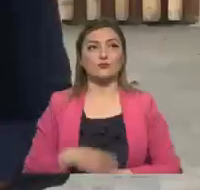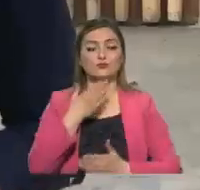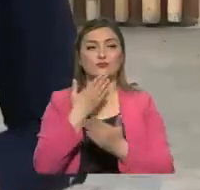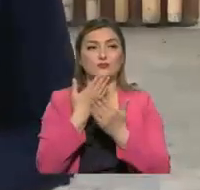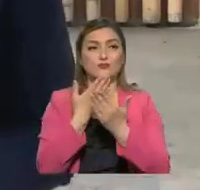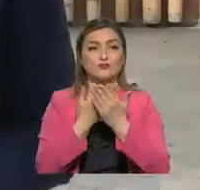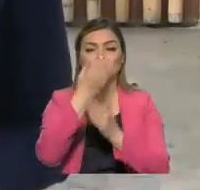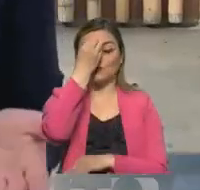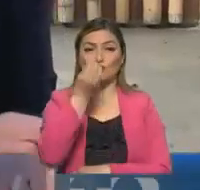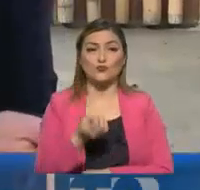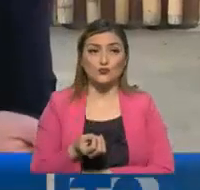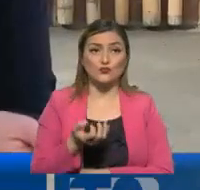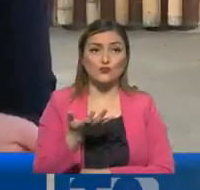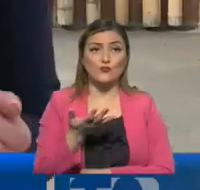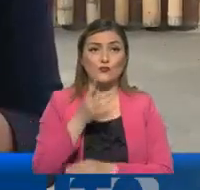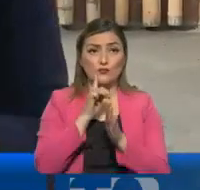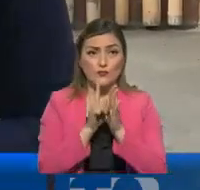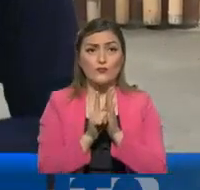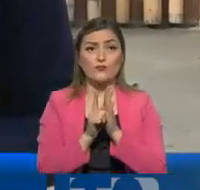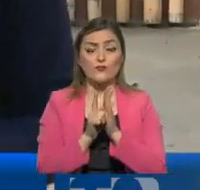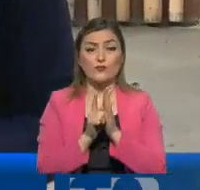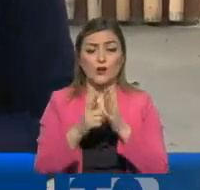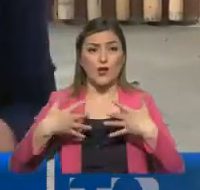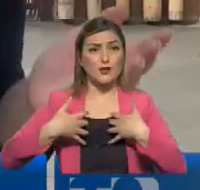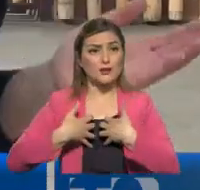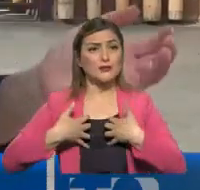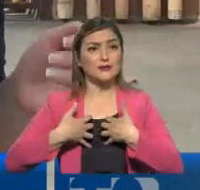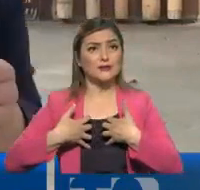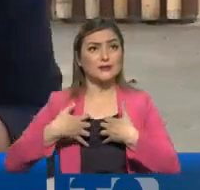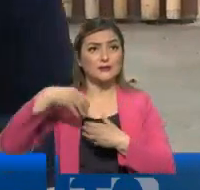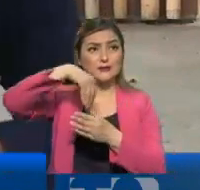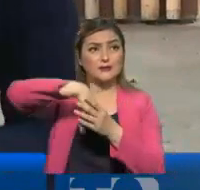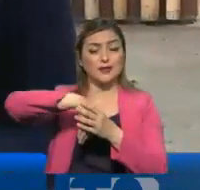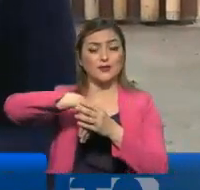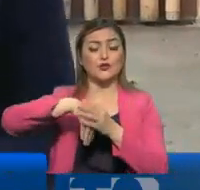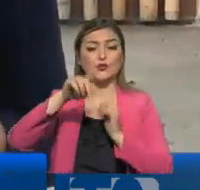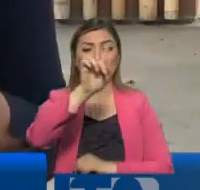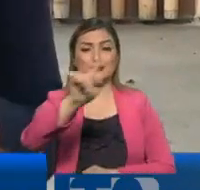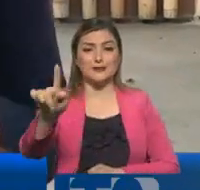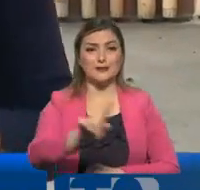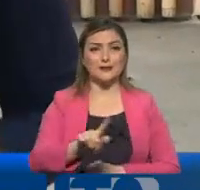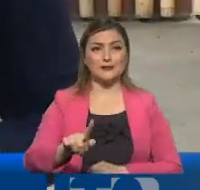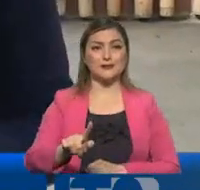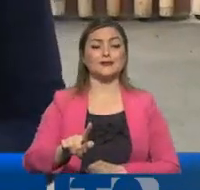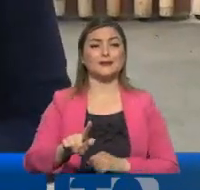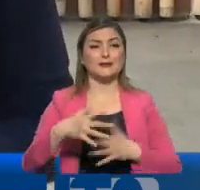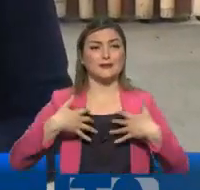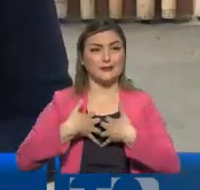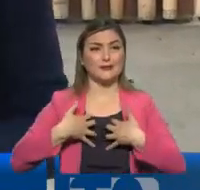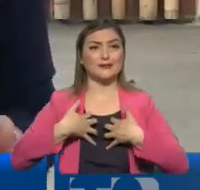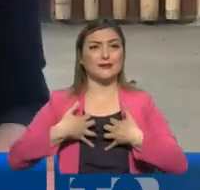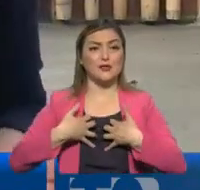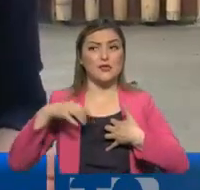Gracias en estudios y buenos días. Según las denuncias, los animales que se encuentran dentro de este centro de cuidado no cuentan con las